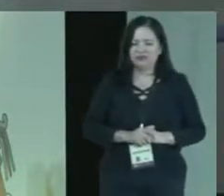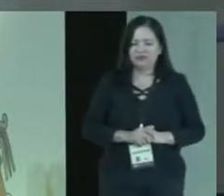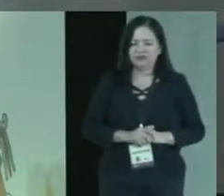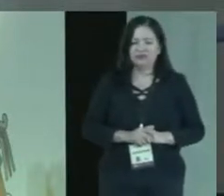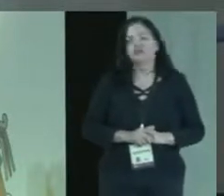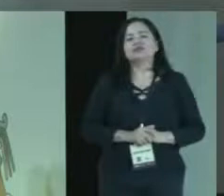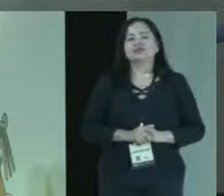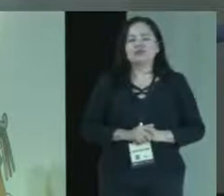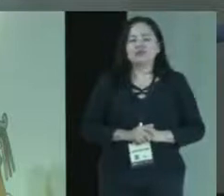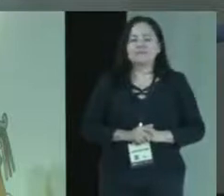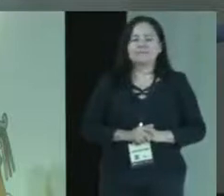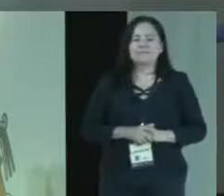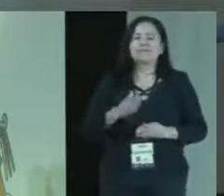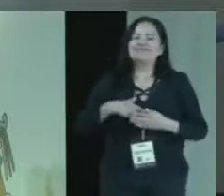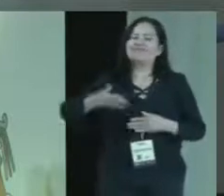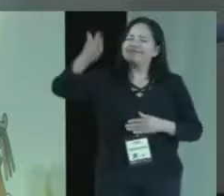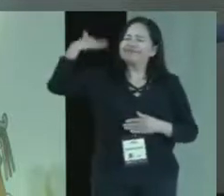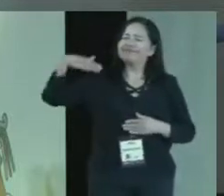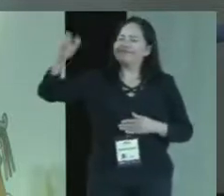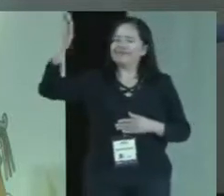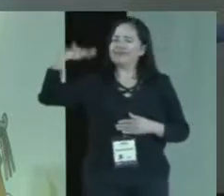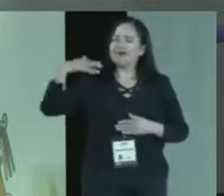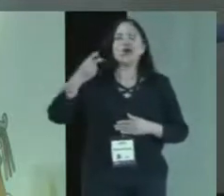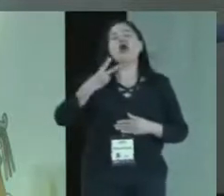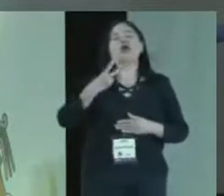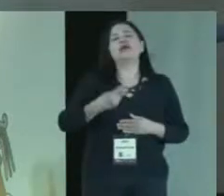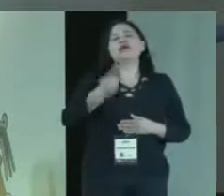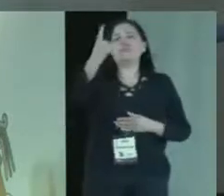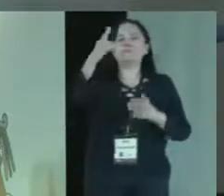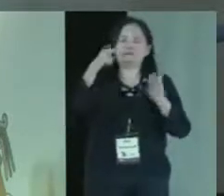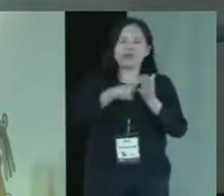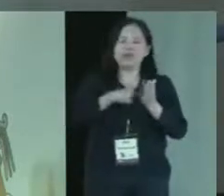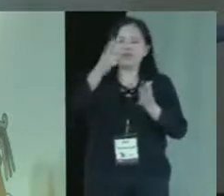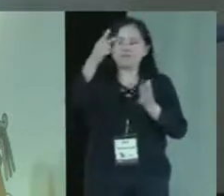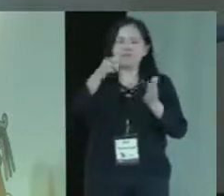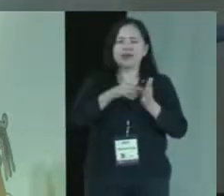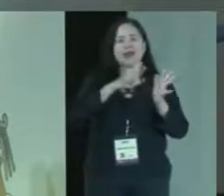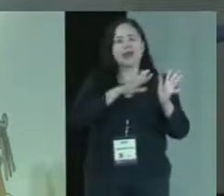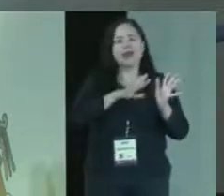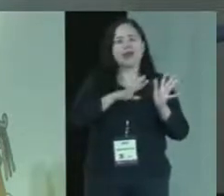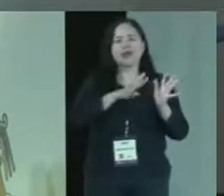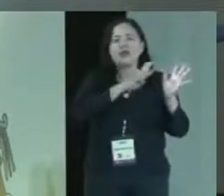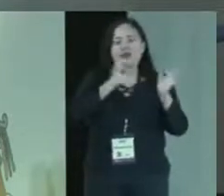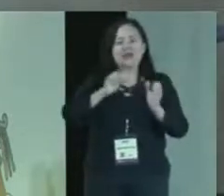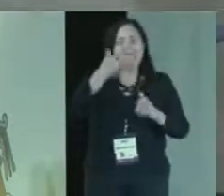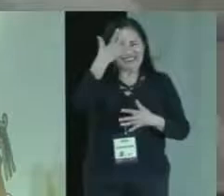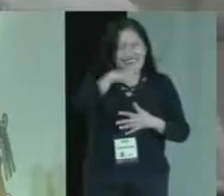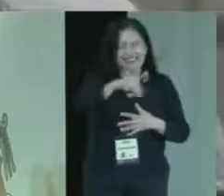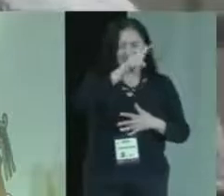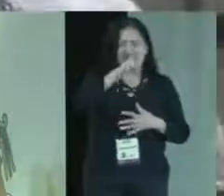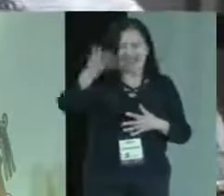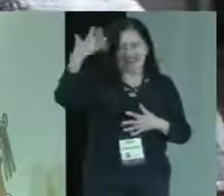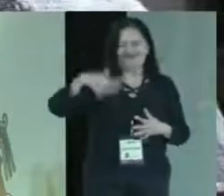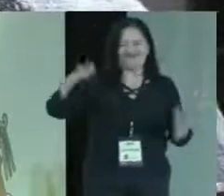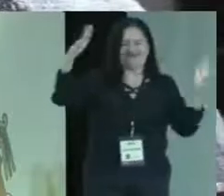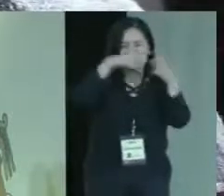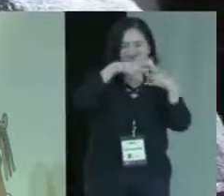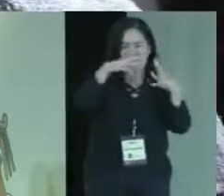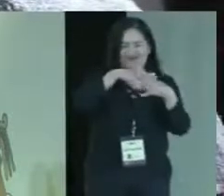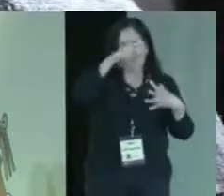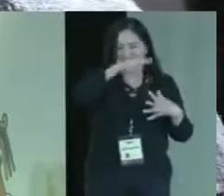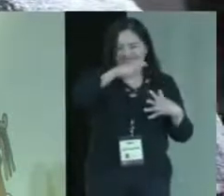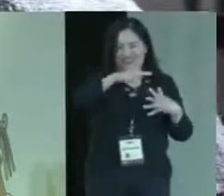al estallido de la Revolución de 1910, las dos famosísimas huelgas de Río Blanco y de Cananea, que